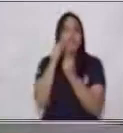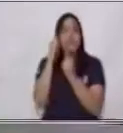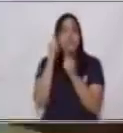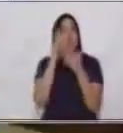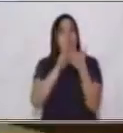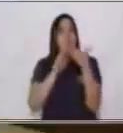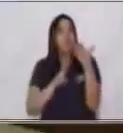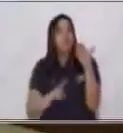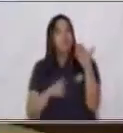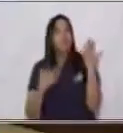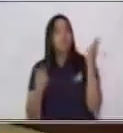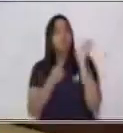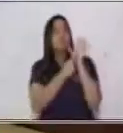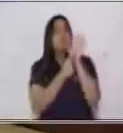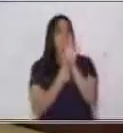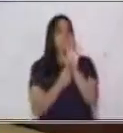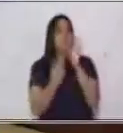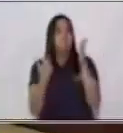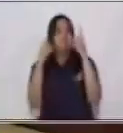exponiendo?